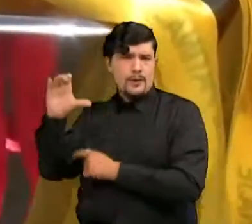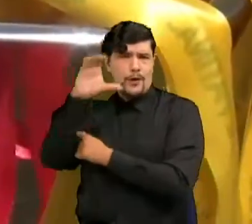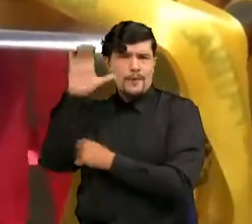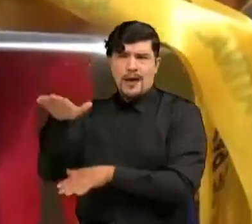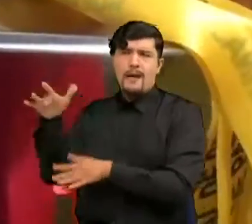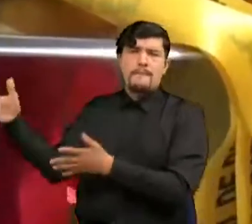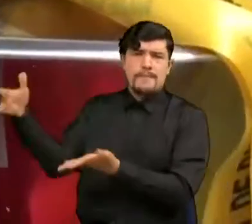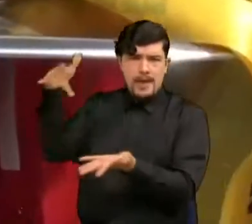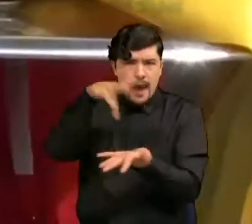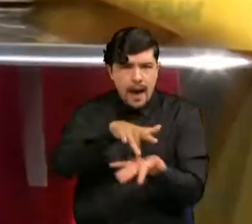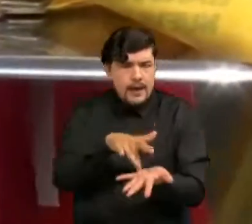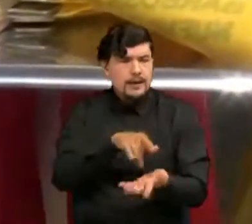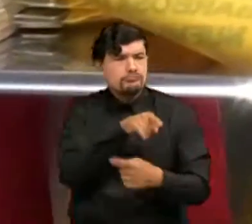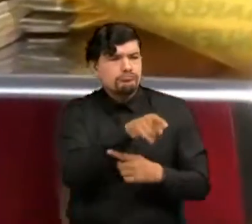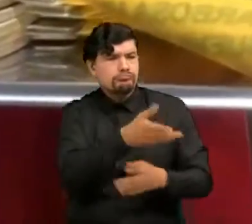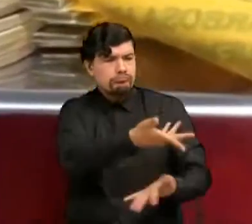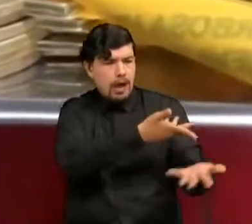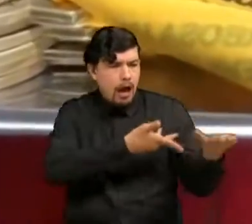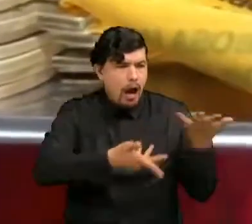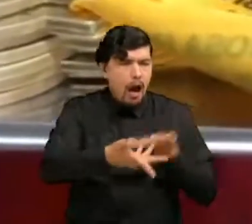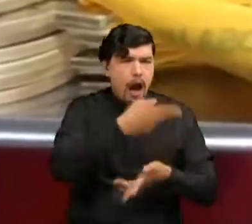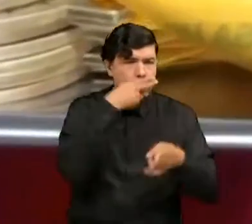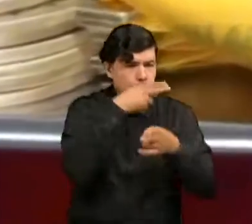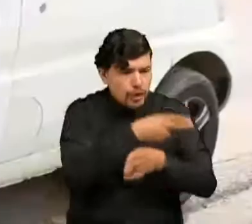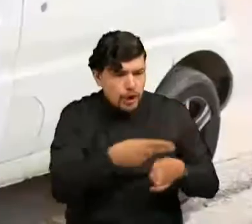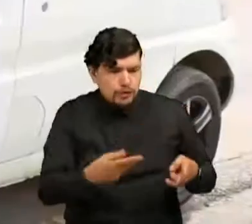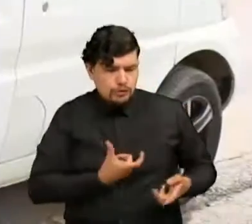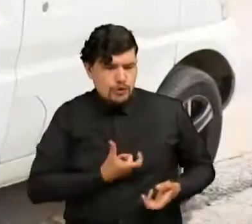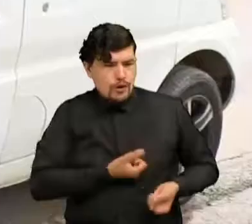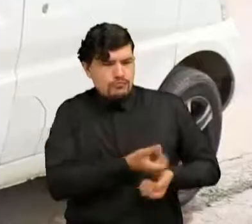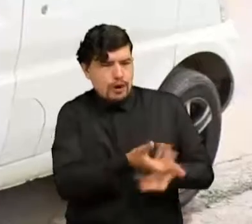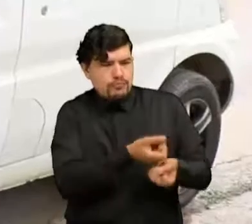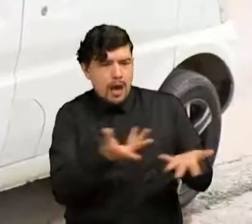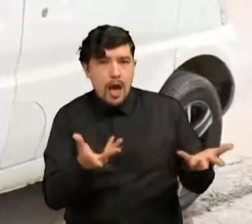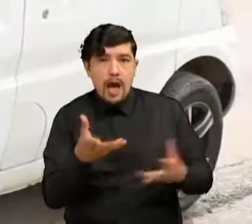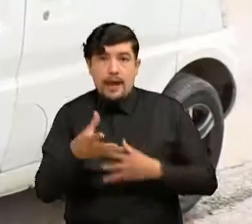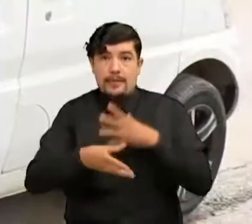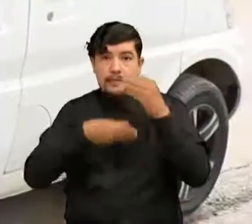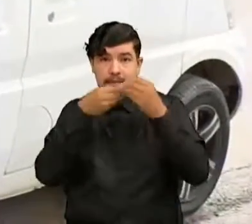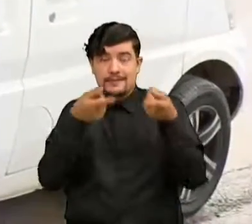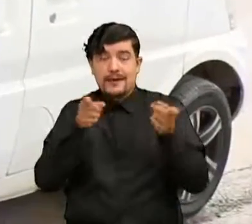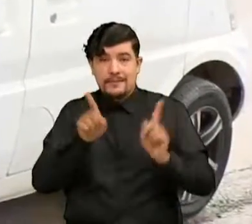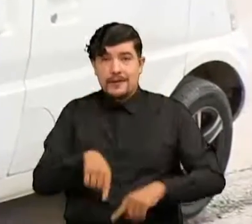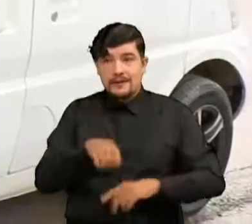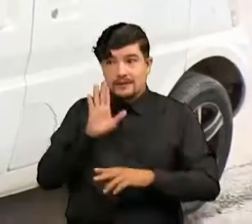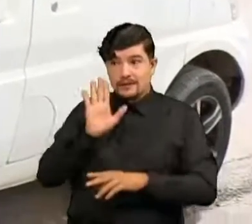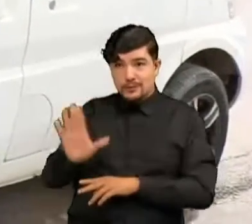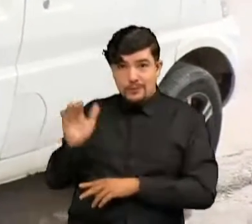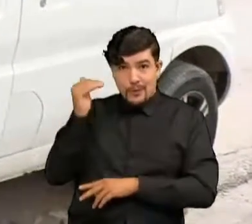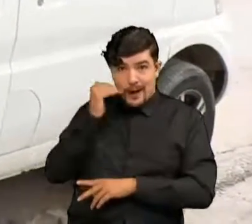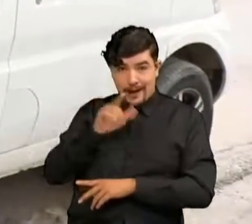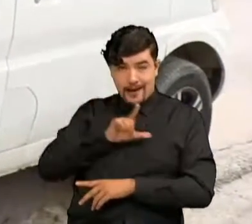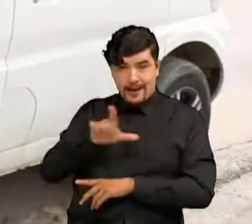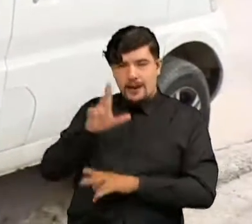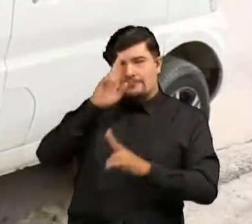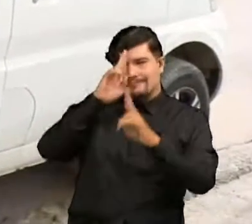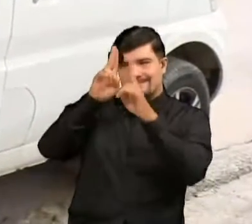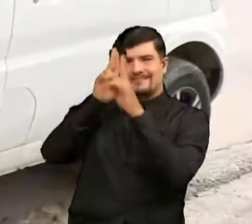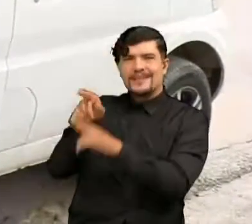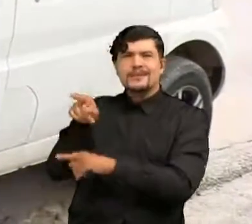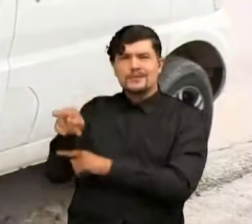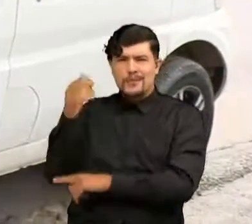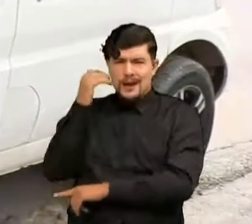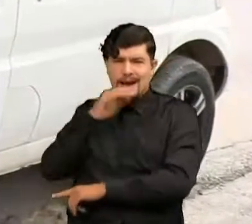estando acompañando con los niños en entrega de medallería, y se le hizo un acto conmemorativo aluciendo a su